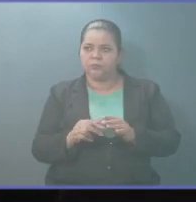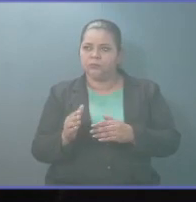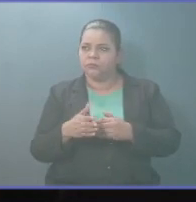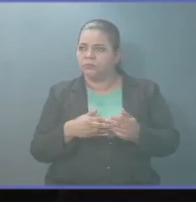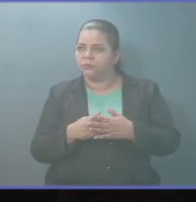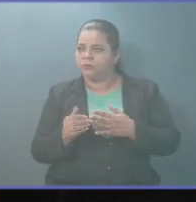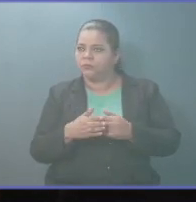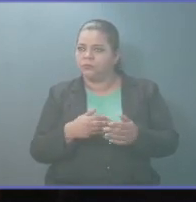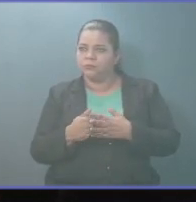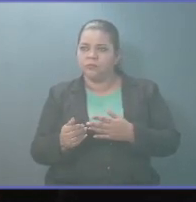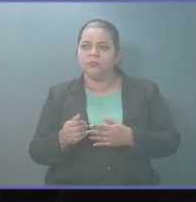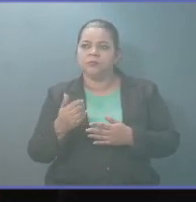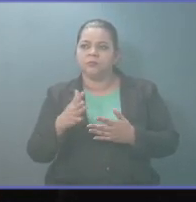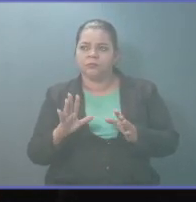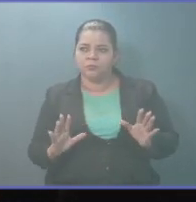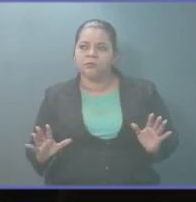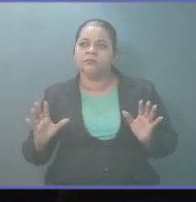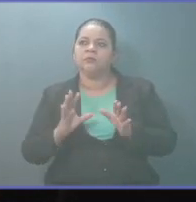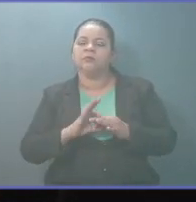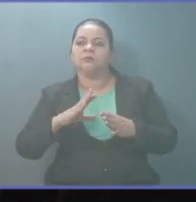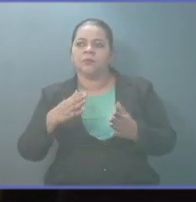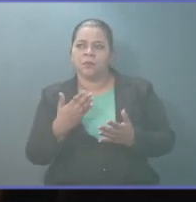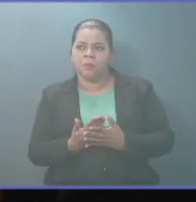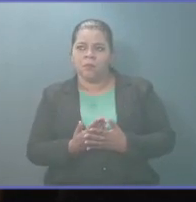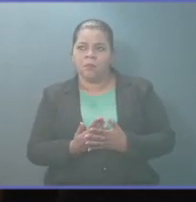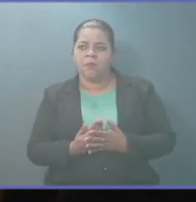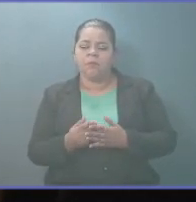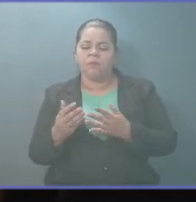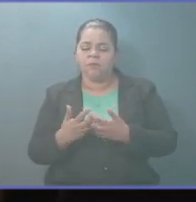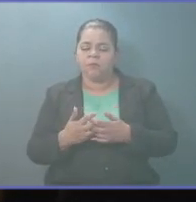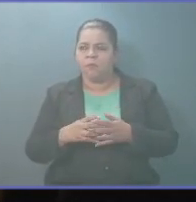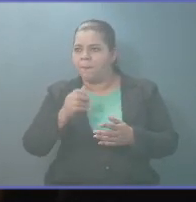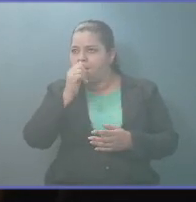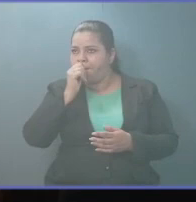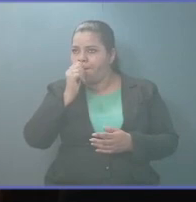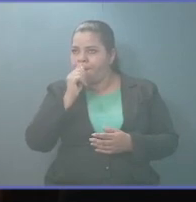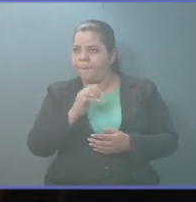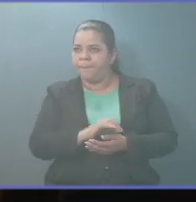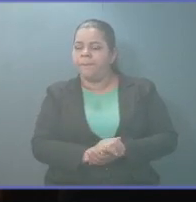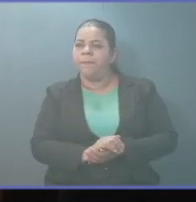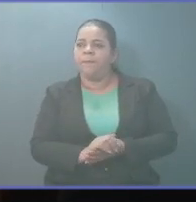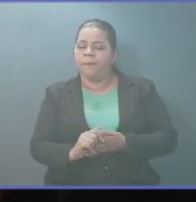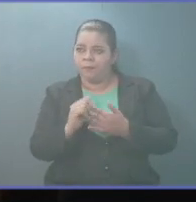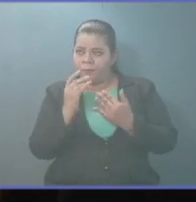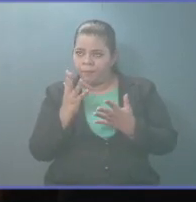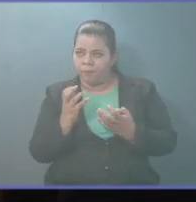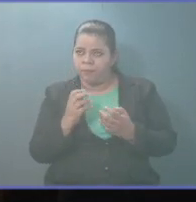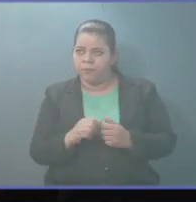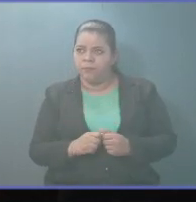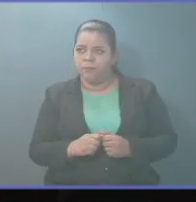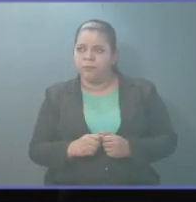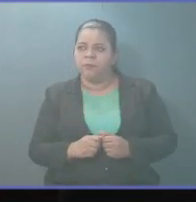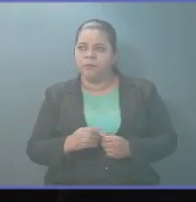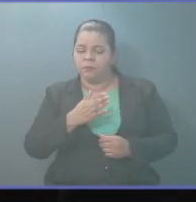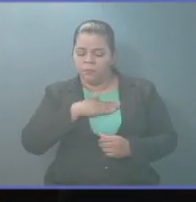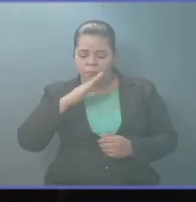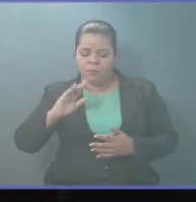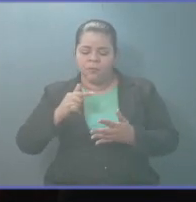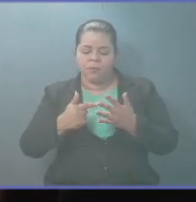República. Y claro, los símbolos comunican y la propaganda es una maravilla para transmitirle ideas a la